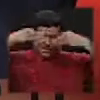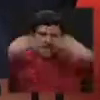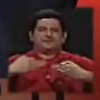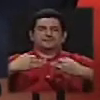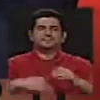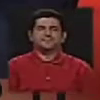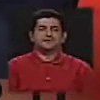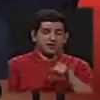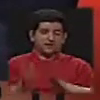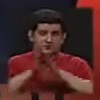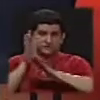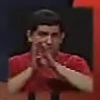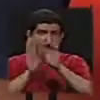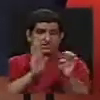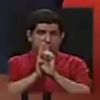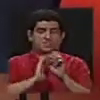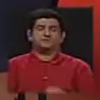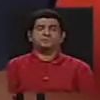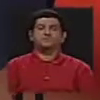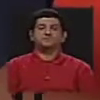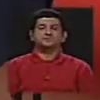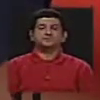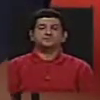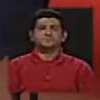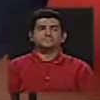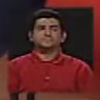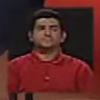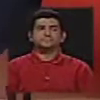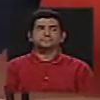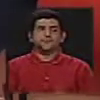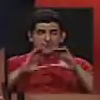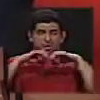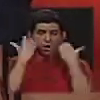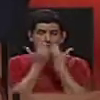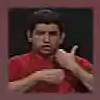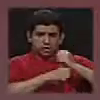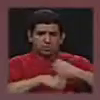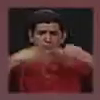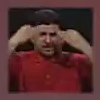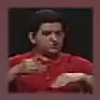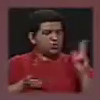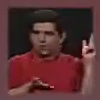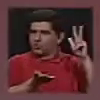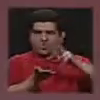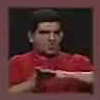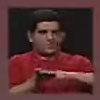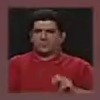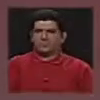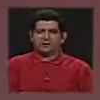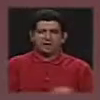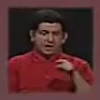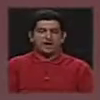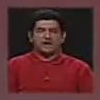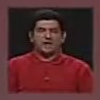de desarrollo, por ejemplo. Entonces, el Consejo Municipal decidió no aprobar el